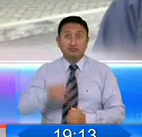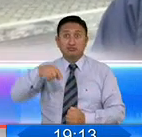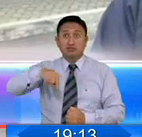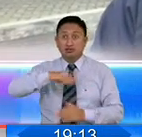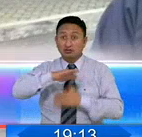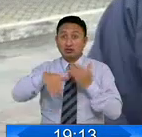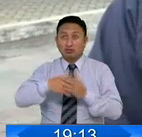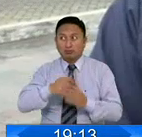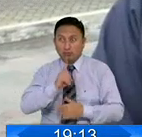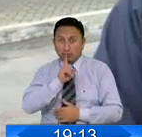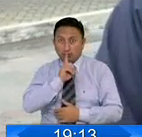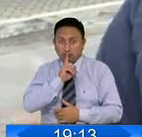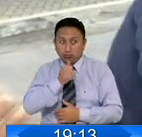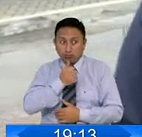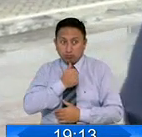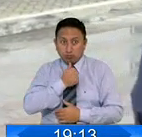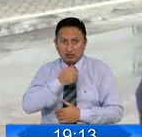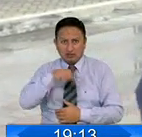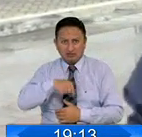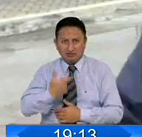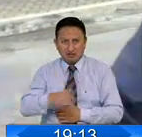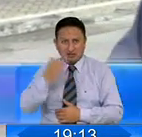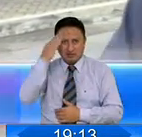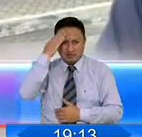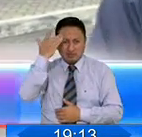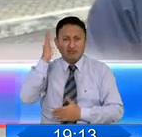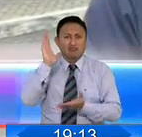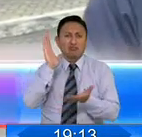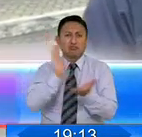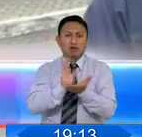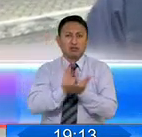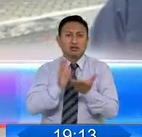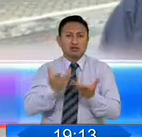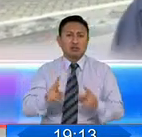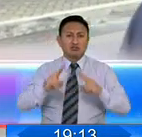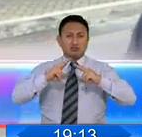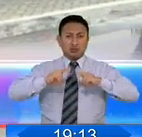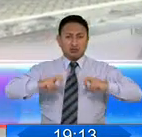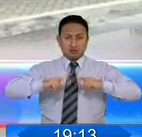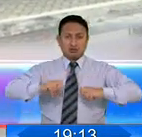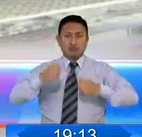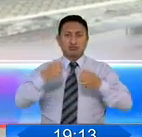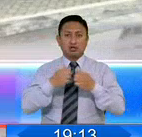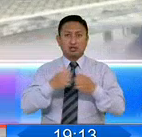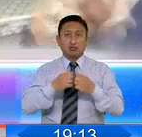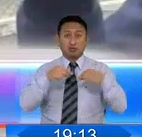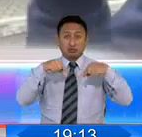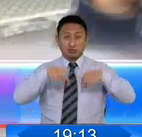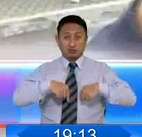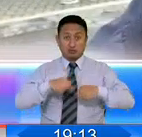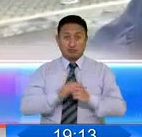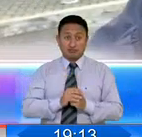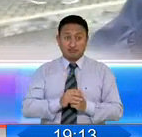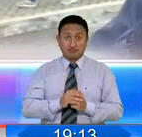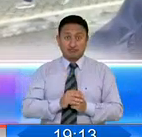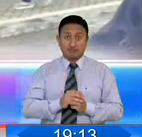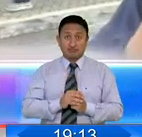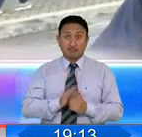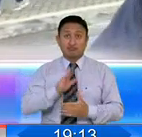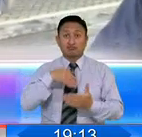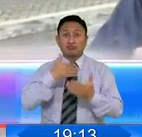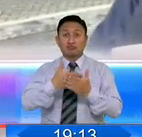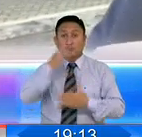con un total hermetismo. Conocemos que del IES, de la investigación que ha hecho el equipo que se quedó aquí hasta nosotros desplazarnos al Hospital